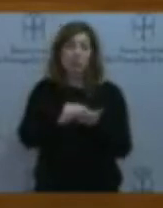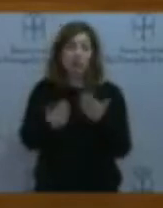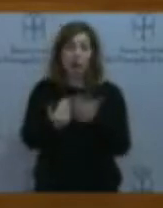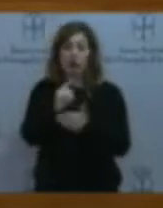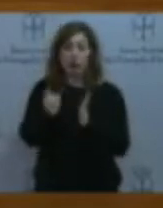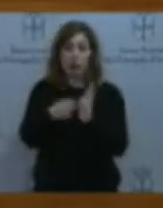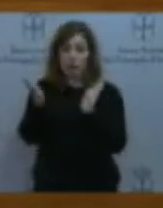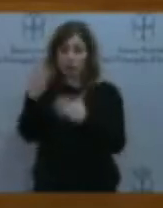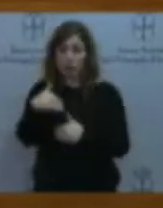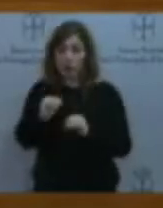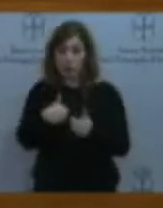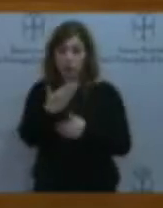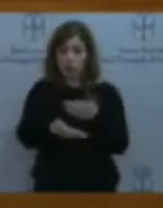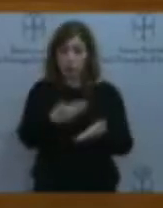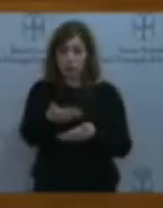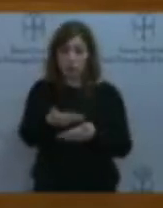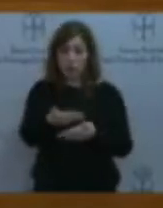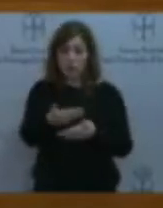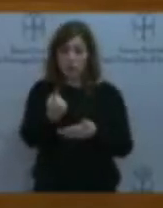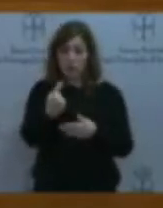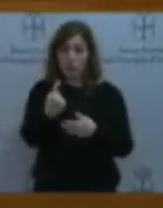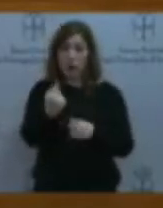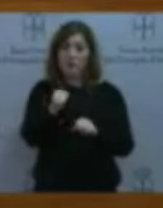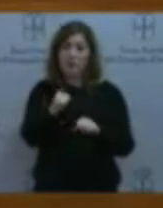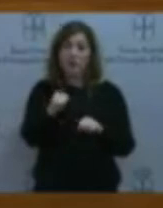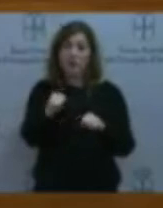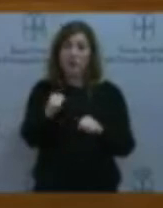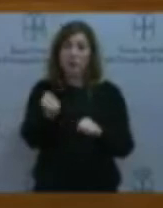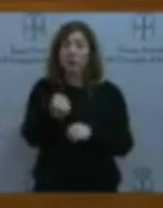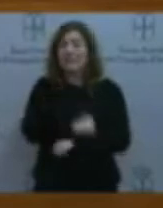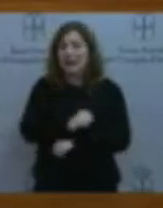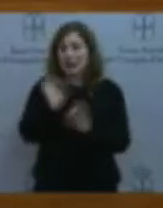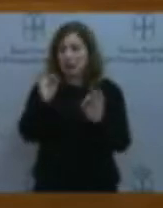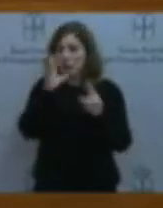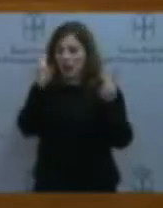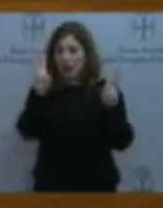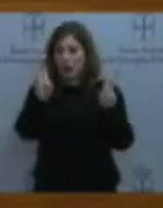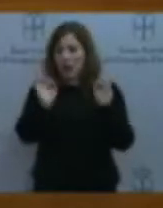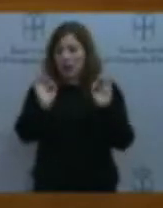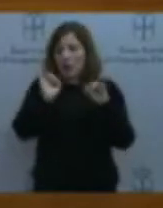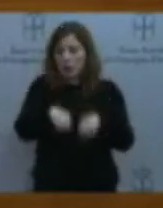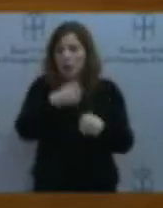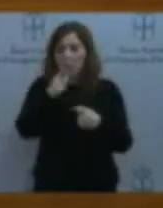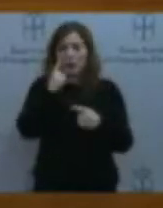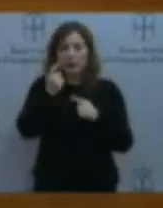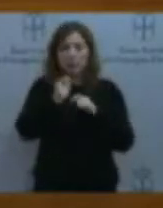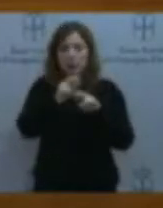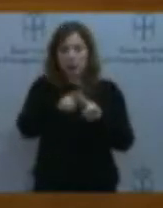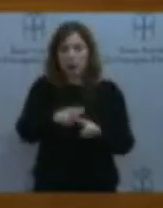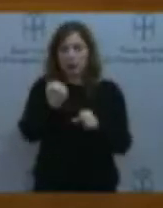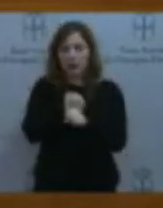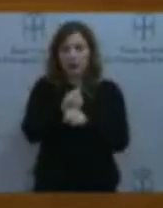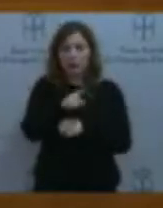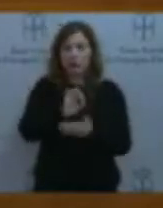se ha puesto en marcha una ventanilla para ese análisis. Tenemos un acuerdo también con la Inspección de Trabajo y Seguridad Social para ese tipo de denuncias.